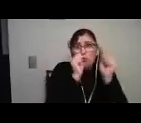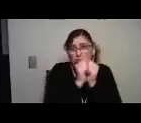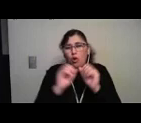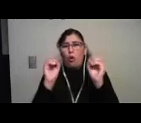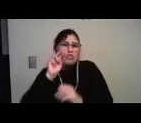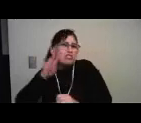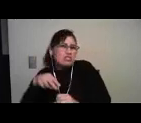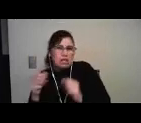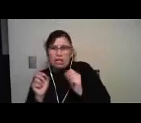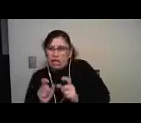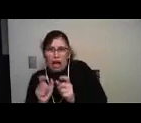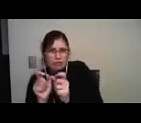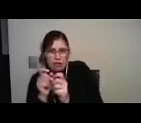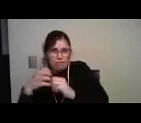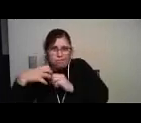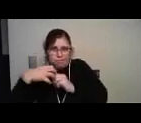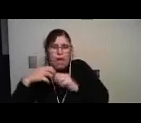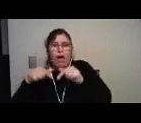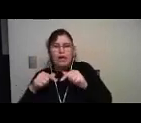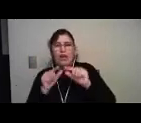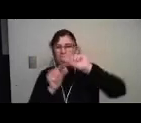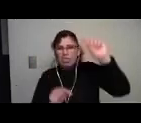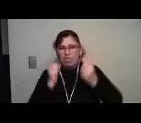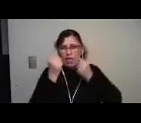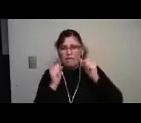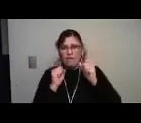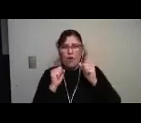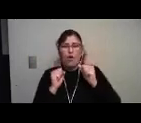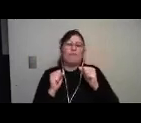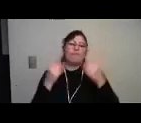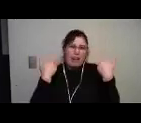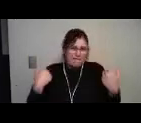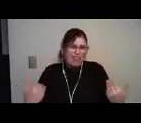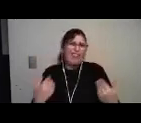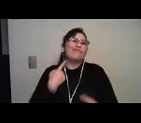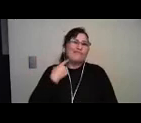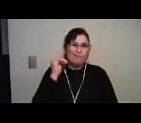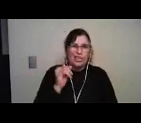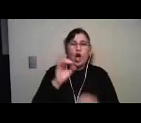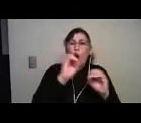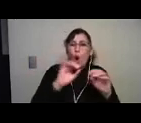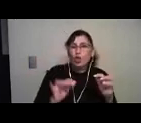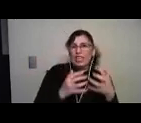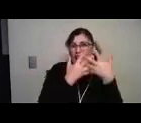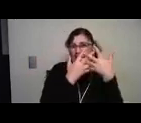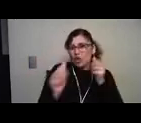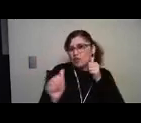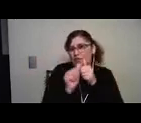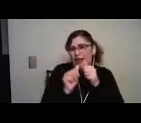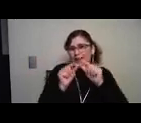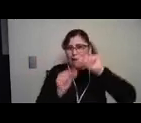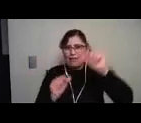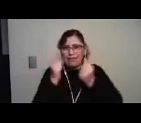los nervios periféricos, ¿cierto? O por ejemplo, pueden afectar tejidos que estén cerca de algún nervio